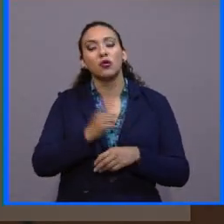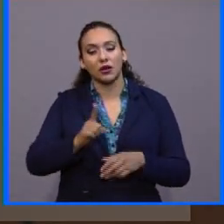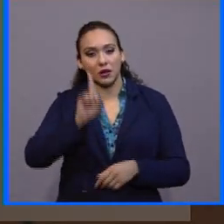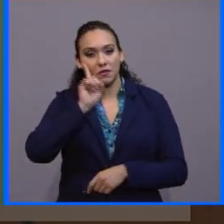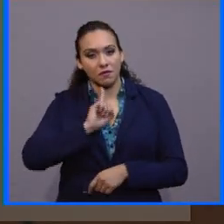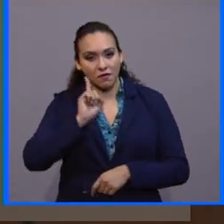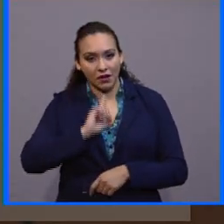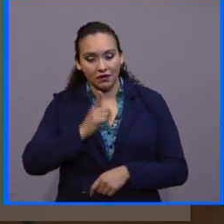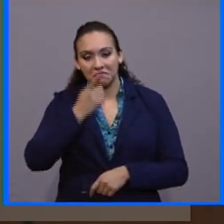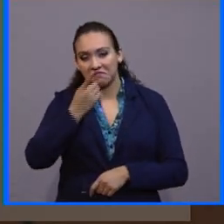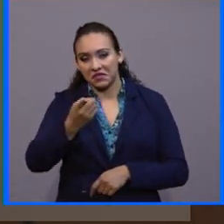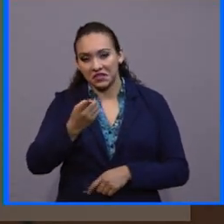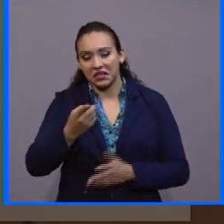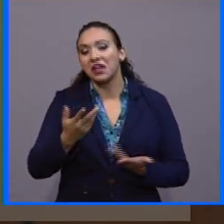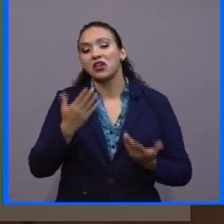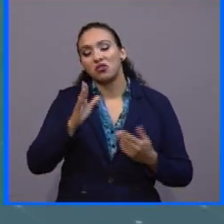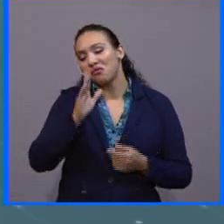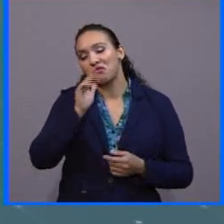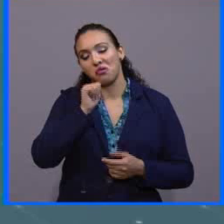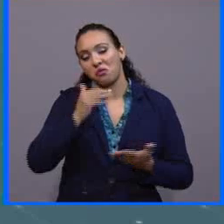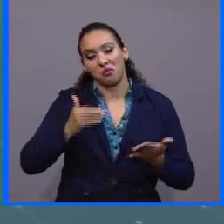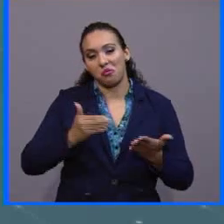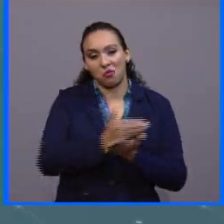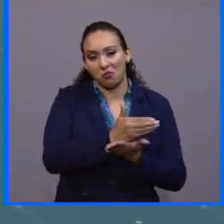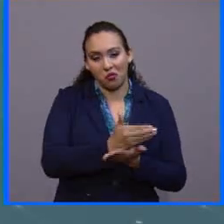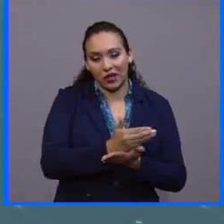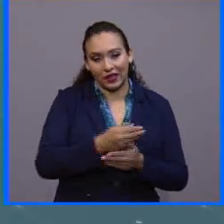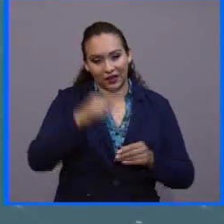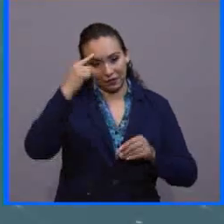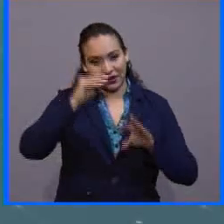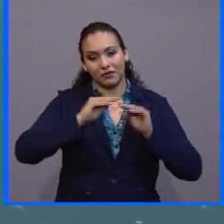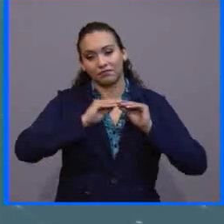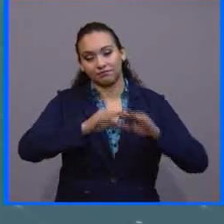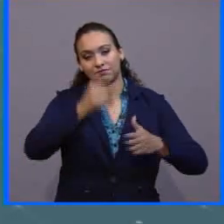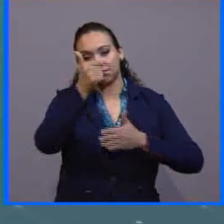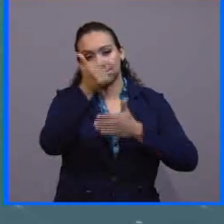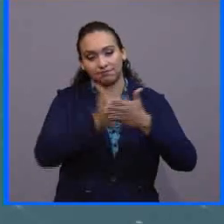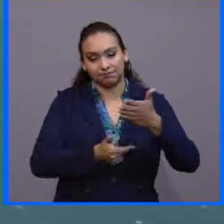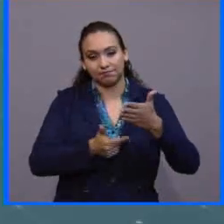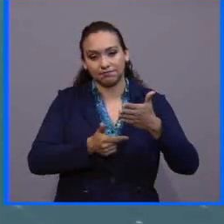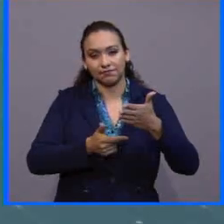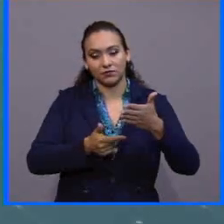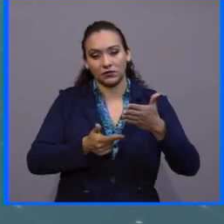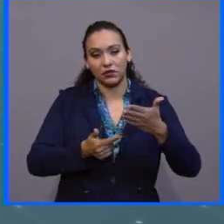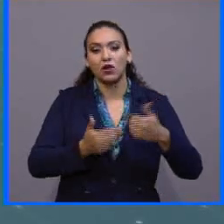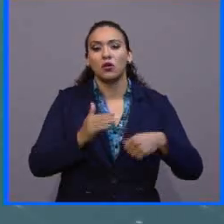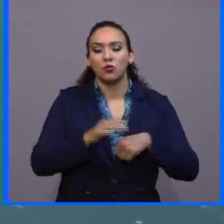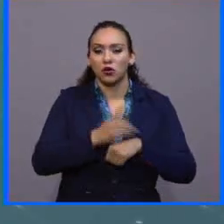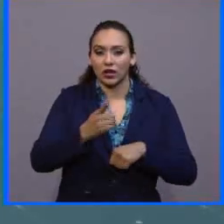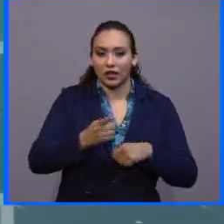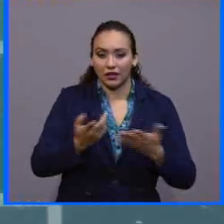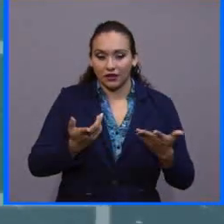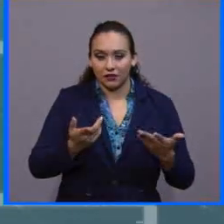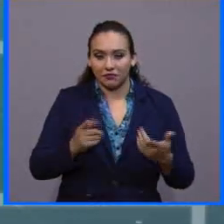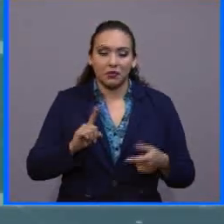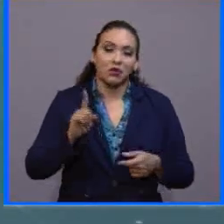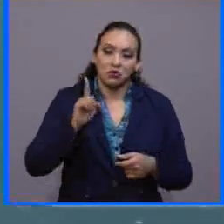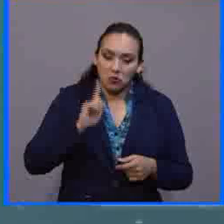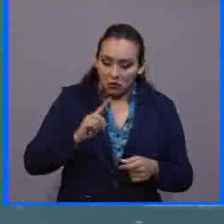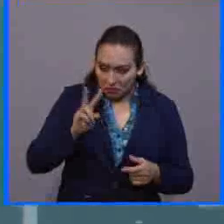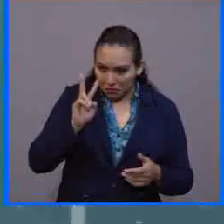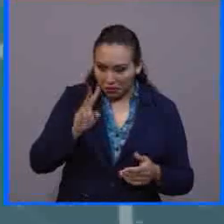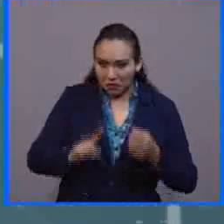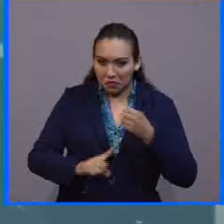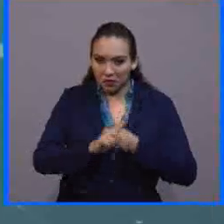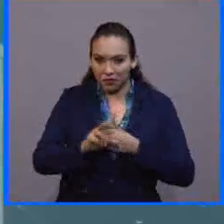actora carece de interés jurídico para controvertir la publicación de los listados preliminares al no generarle alguna afectación real